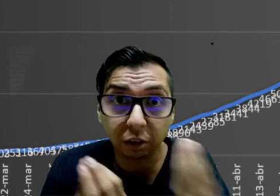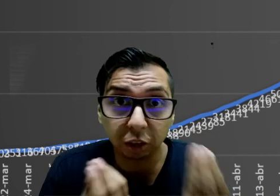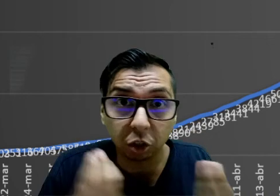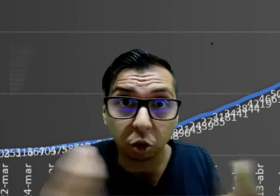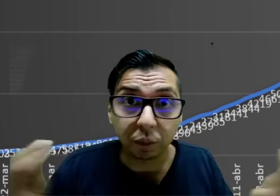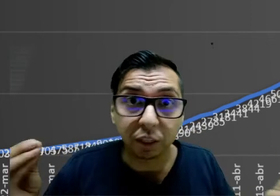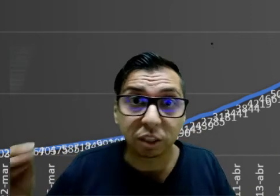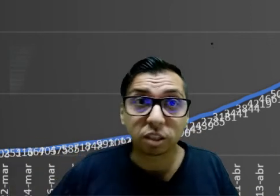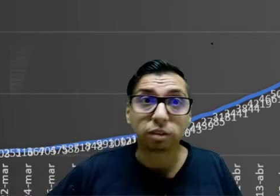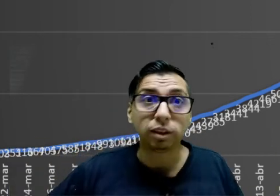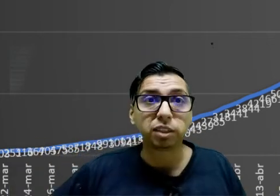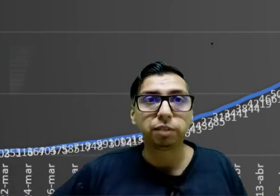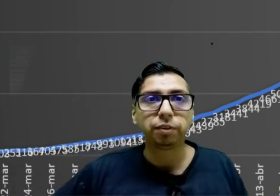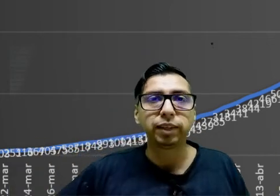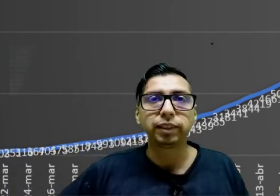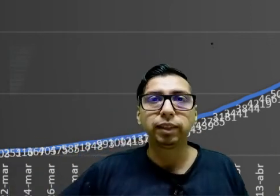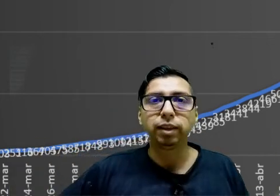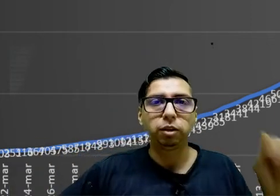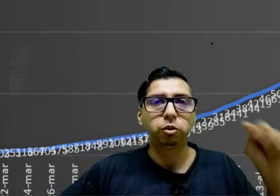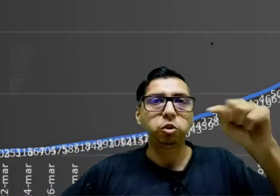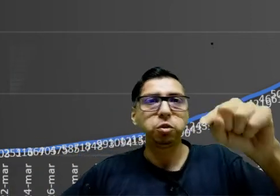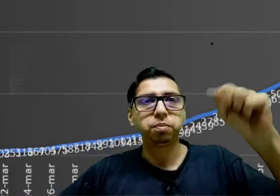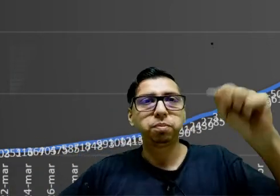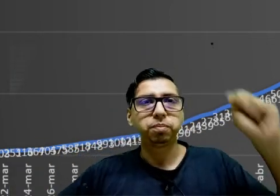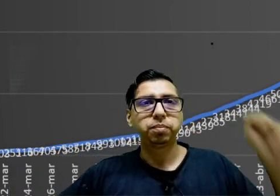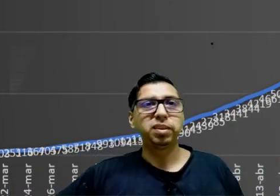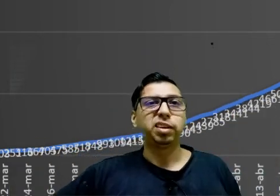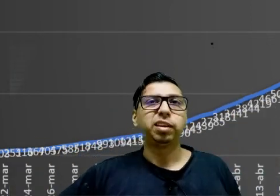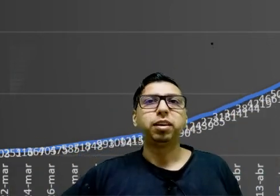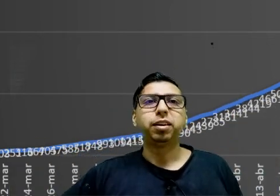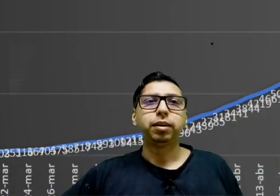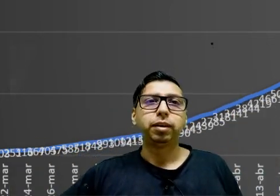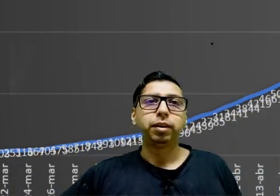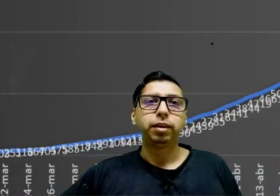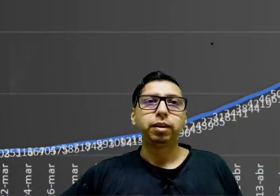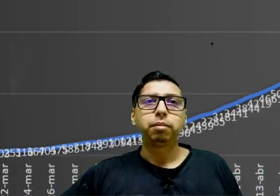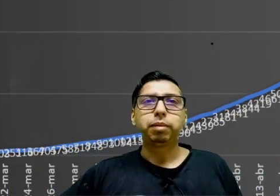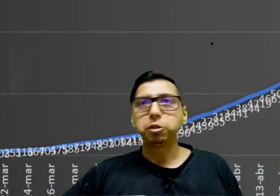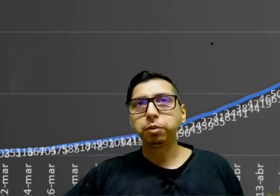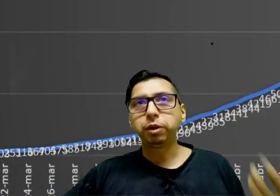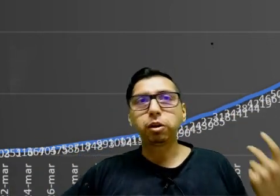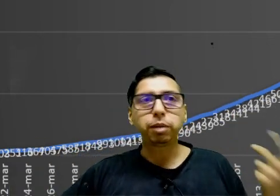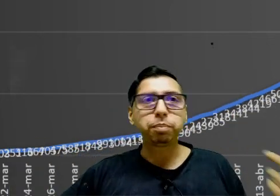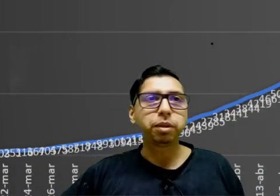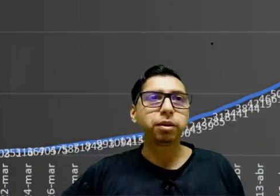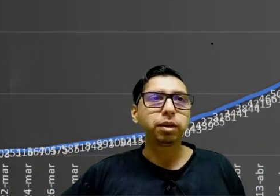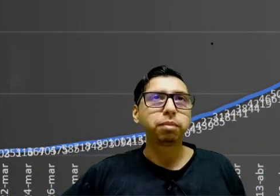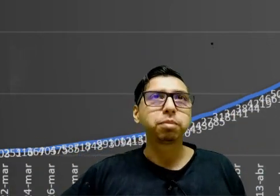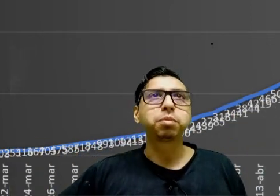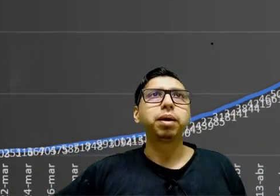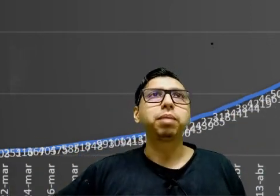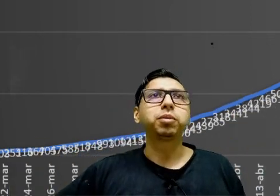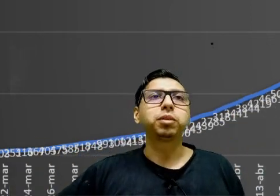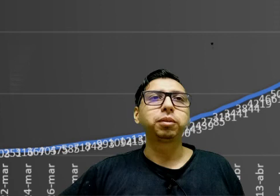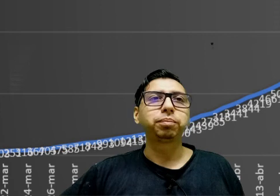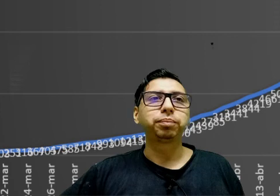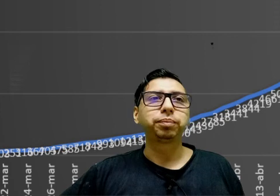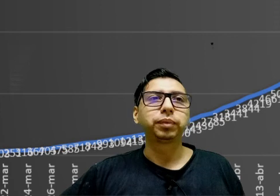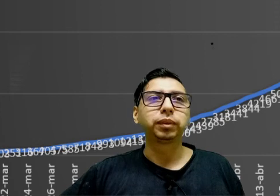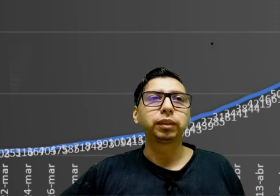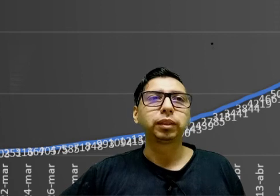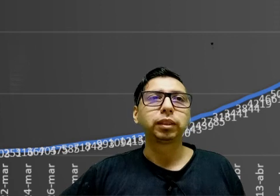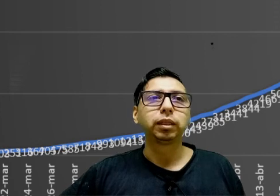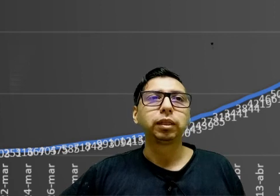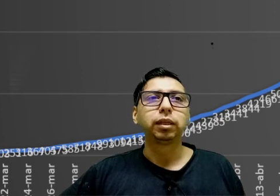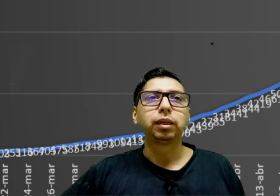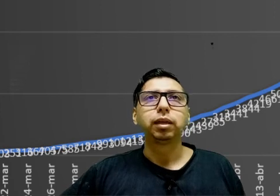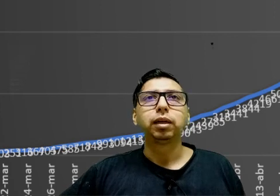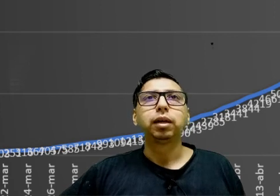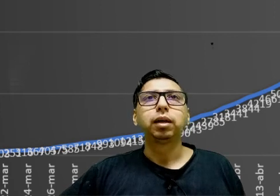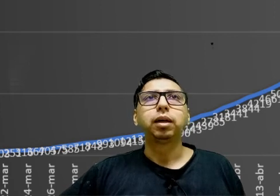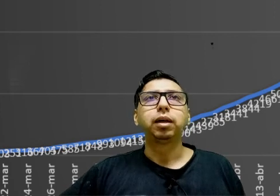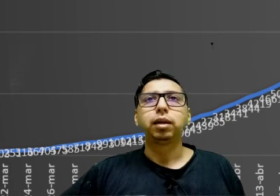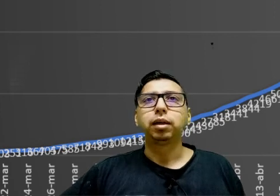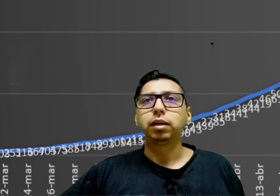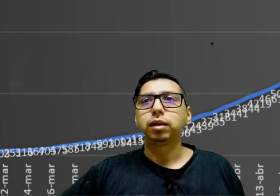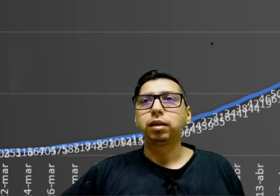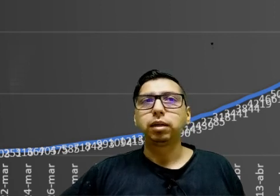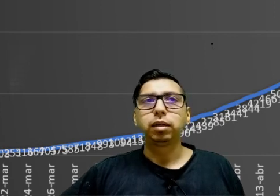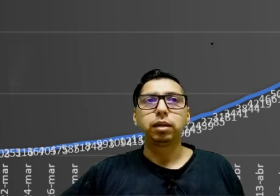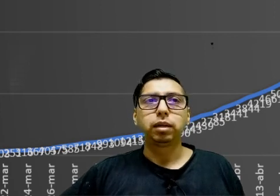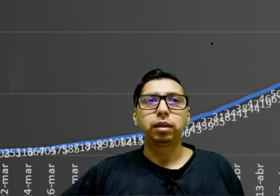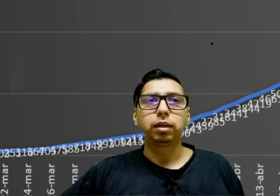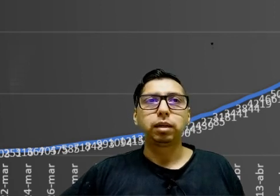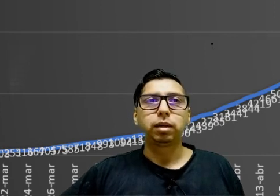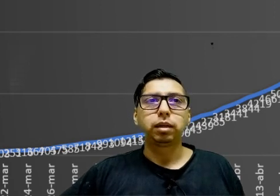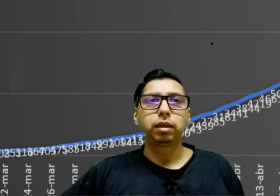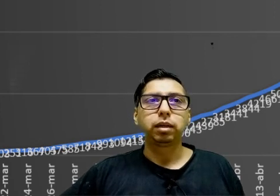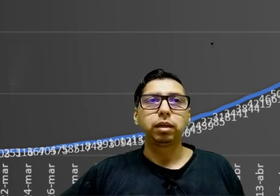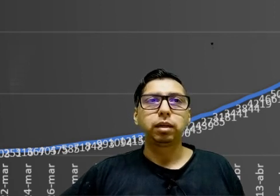del NotiCovid con las cifras del día de hoy. Para subirlo rápido y pues veamos, ¿no? Menos esta primera ola de la